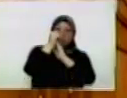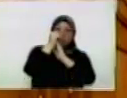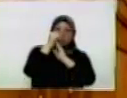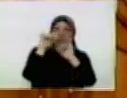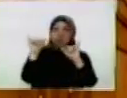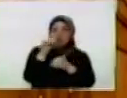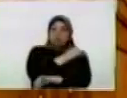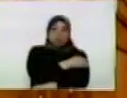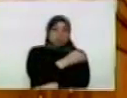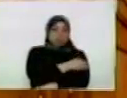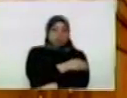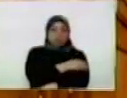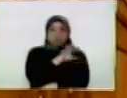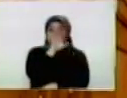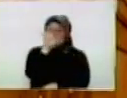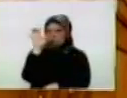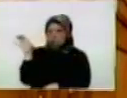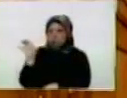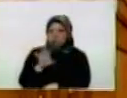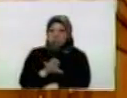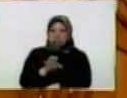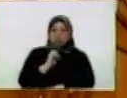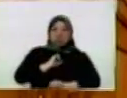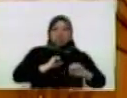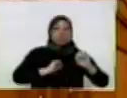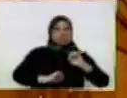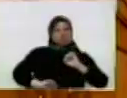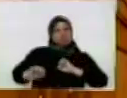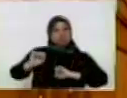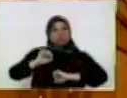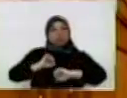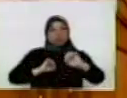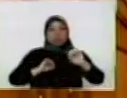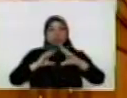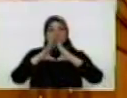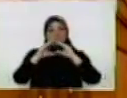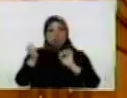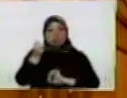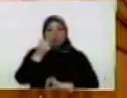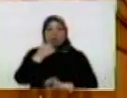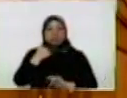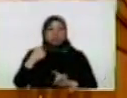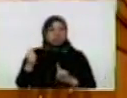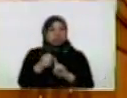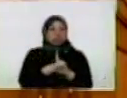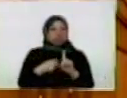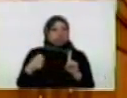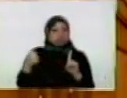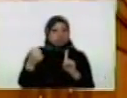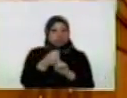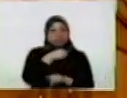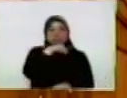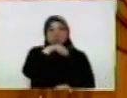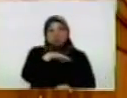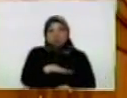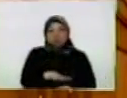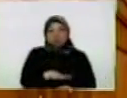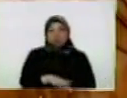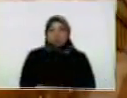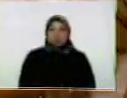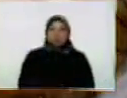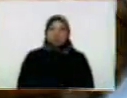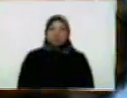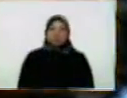dijo mi hermano Campos Aponte, es un movimiento reivindicativo de todas las luchas a través de la historia, y él señaló